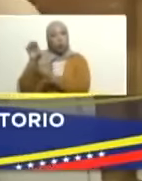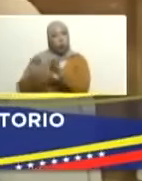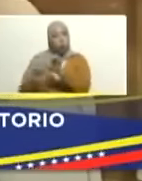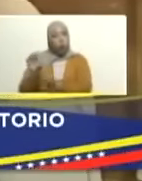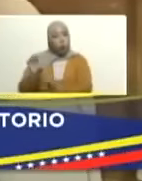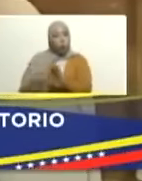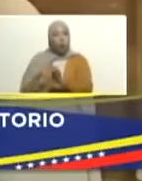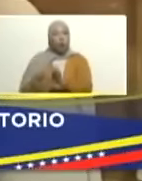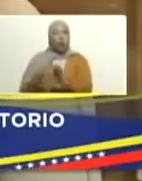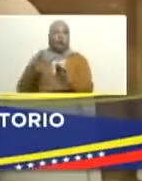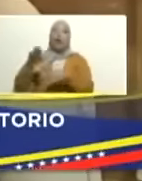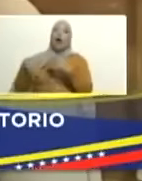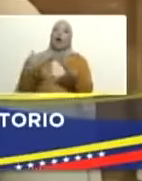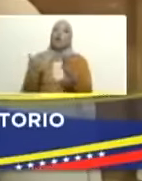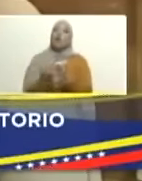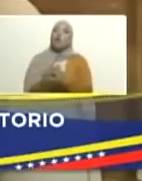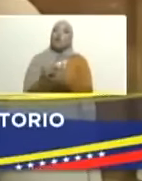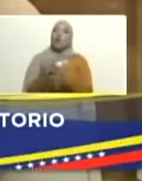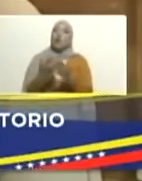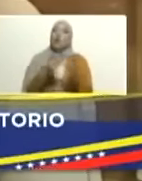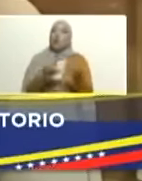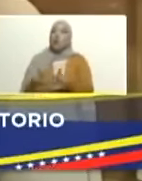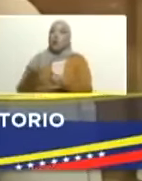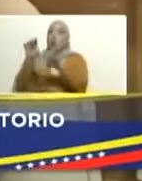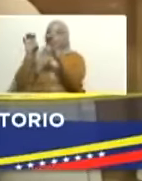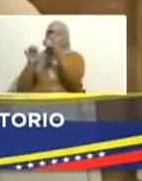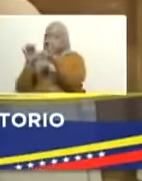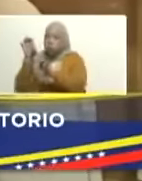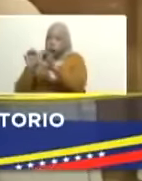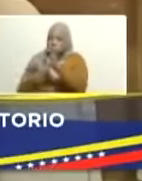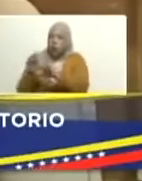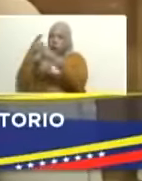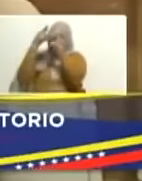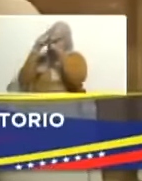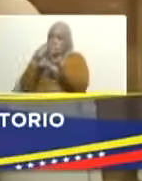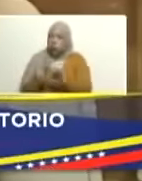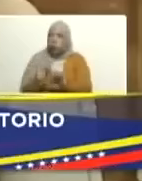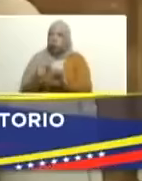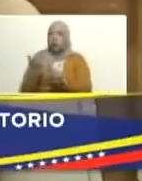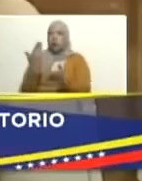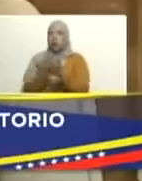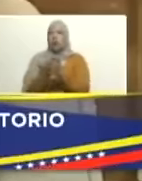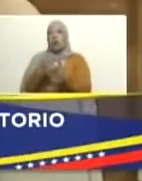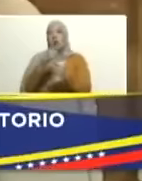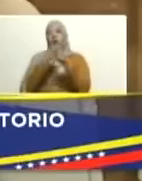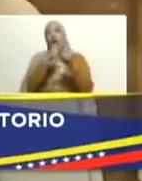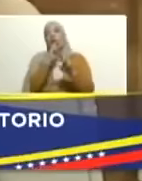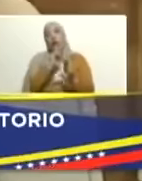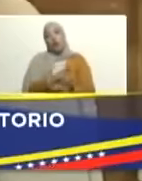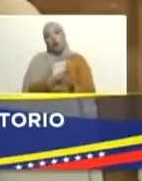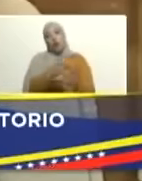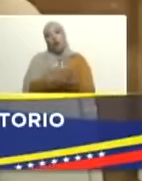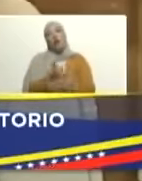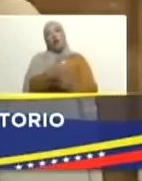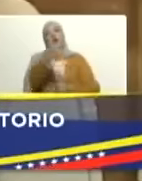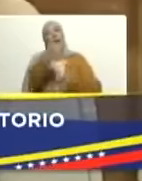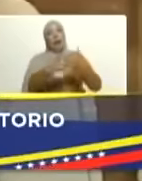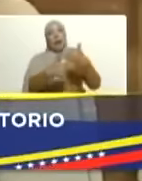enchufa, hasta las auditorías después que se hace el escrutinio y luego la proclamación del candidato. Esos